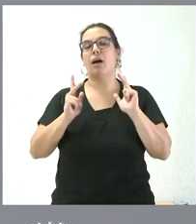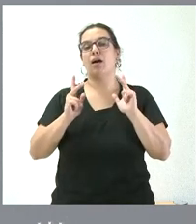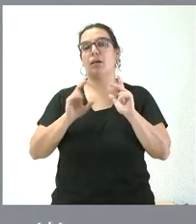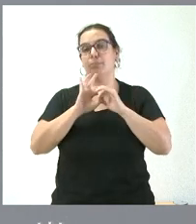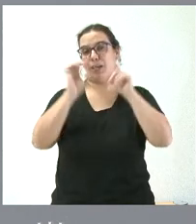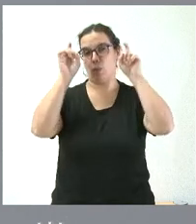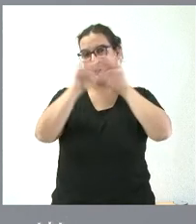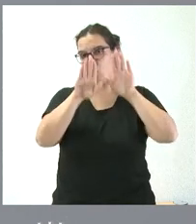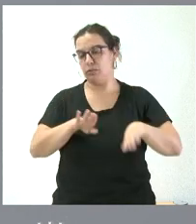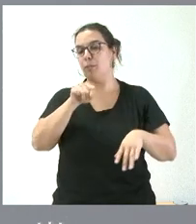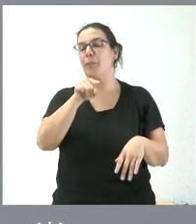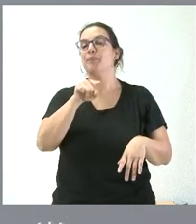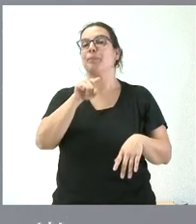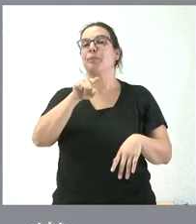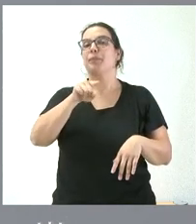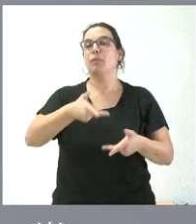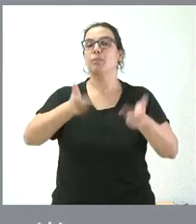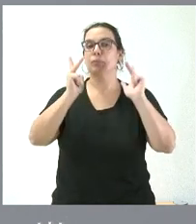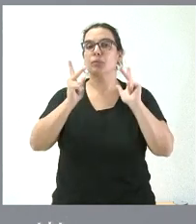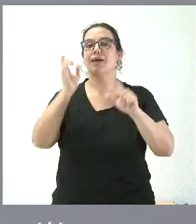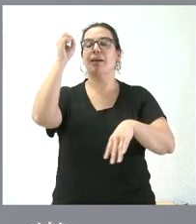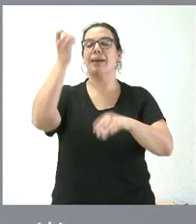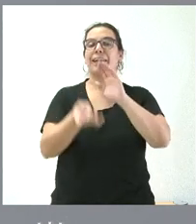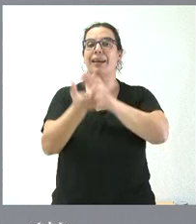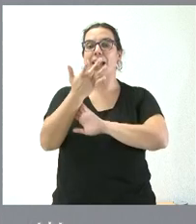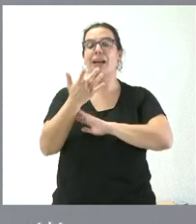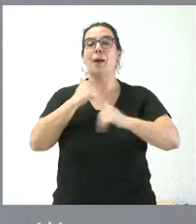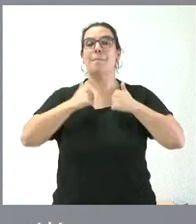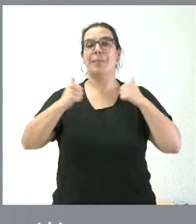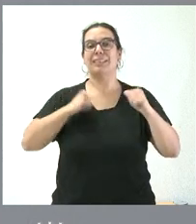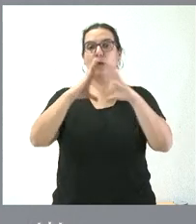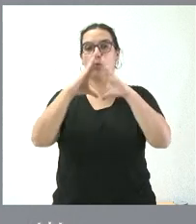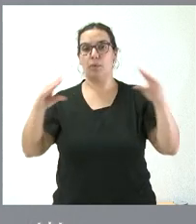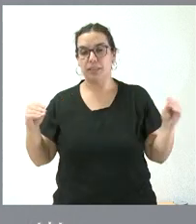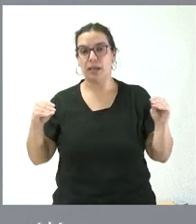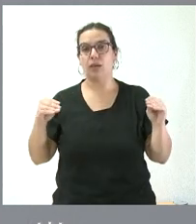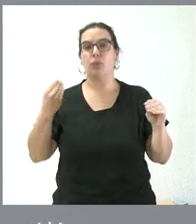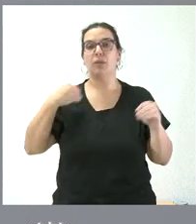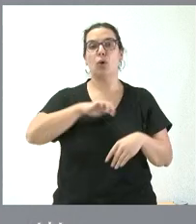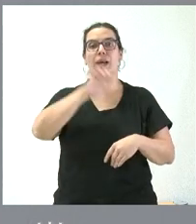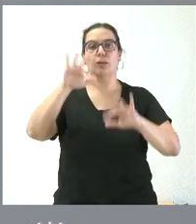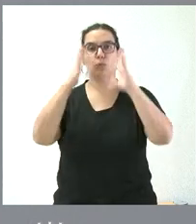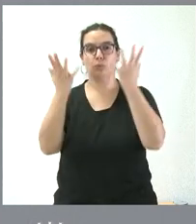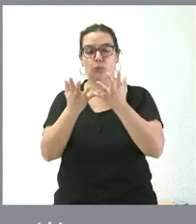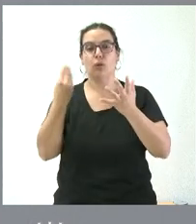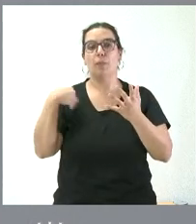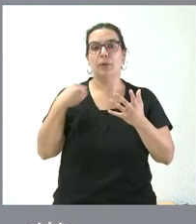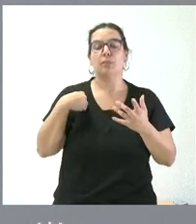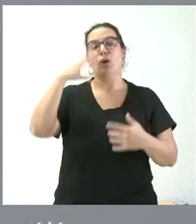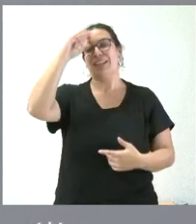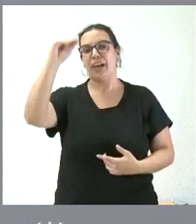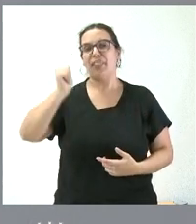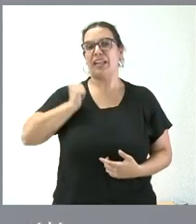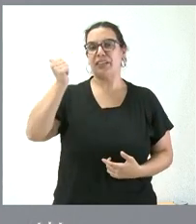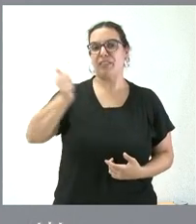Educación la implantación del máster universitario erasmus mundus en Law Data and artificial intelligence por la universidad de